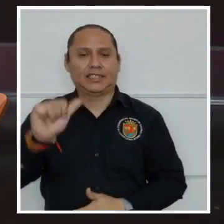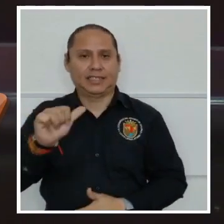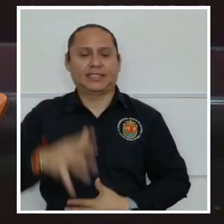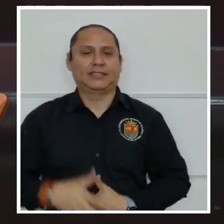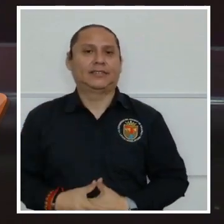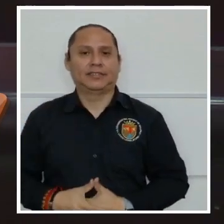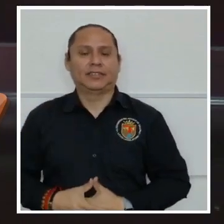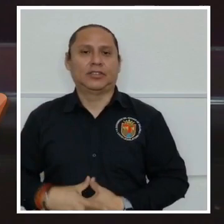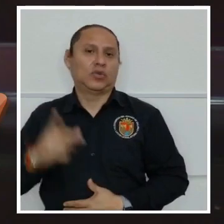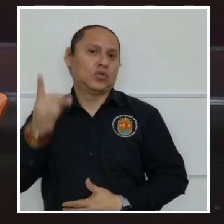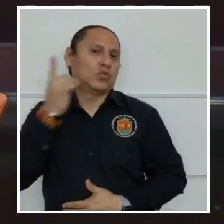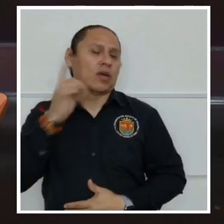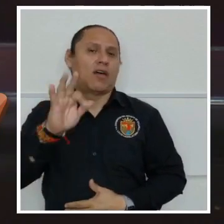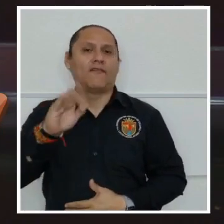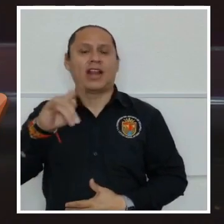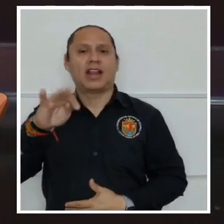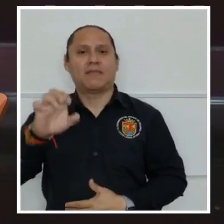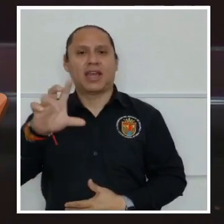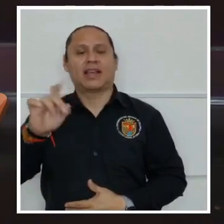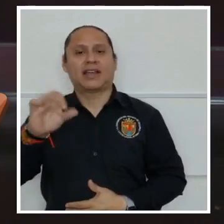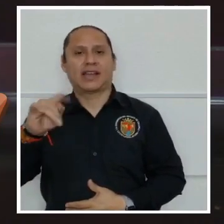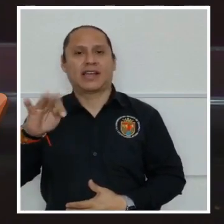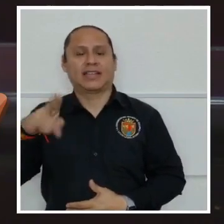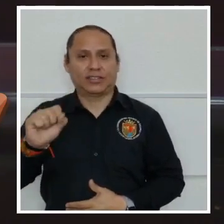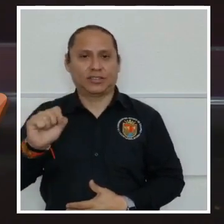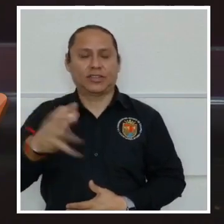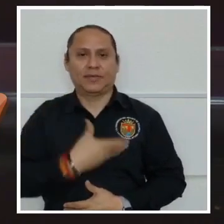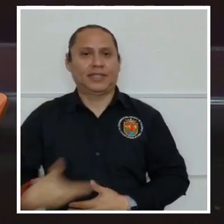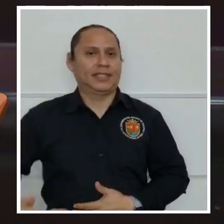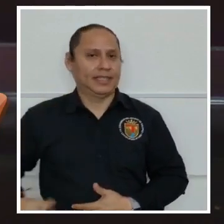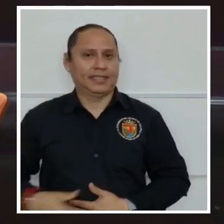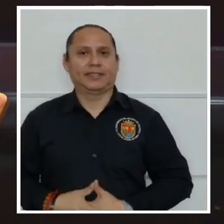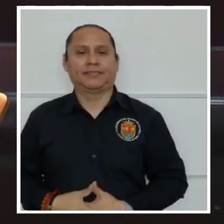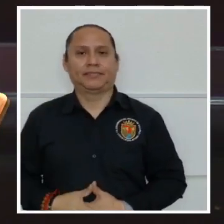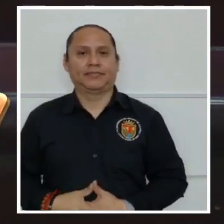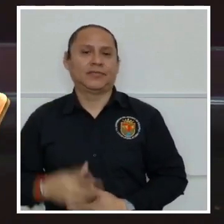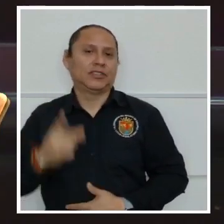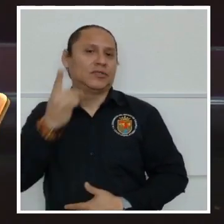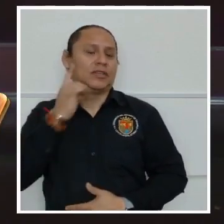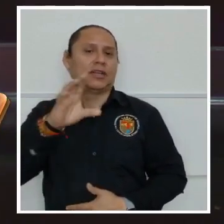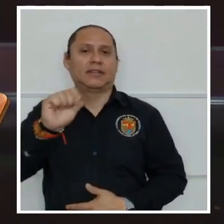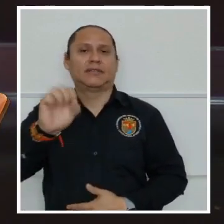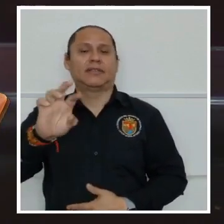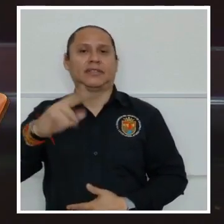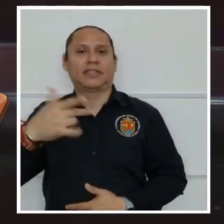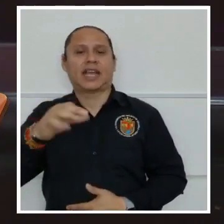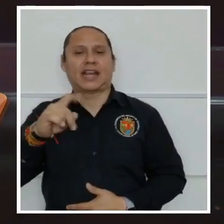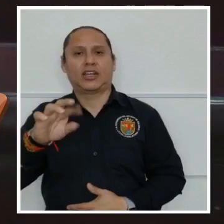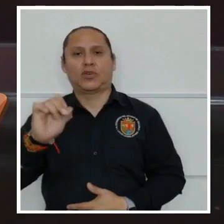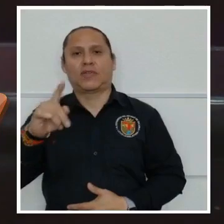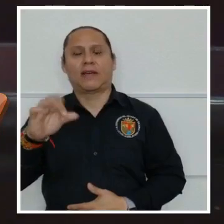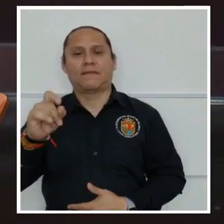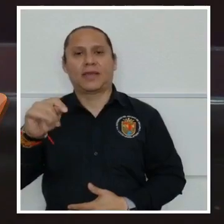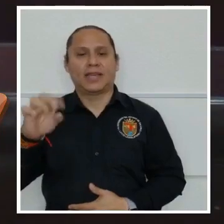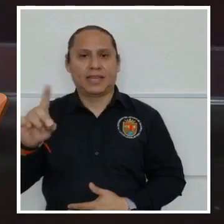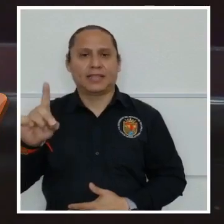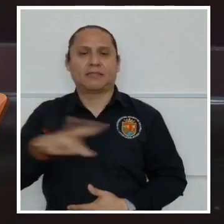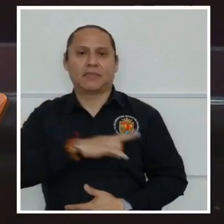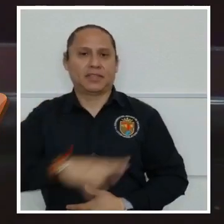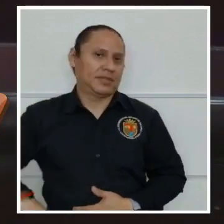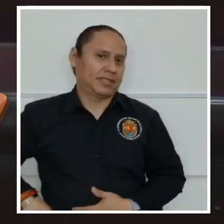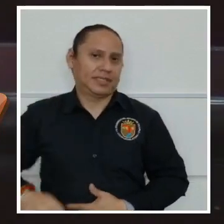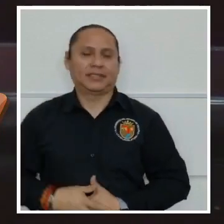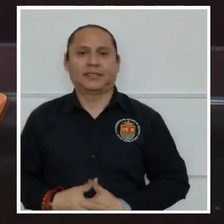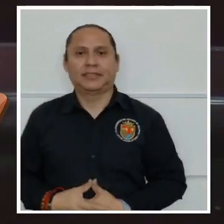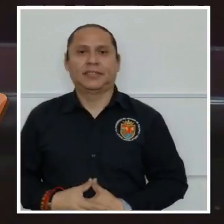Hacienda, diputado Felipe de Jesús Granda Pastrana, presidente, diputado Sergio David Molina Gómez,